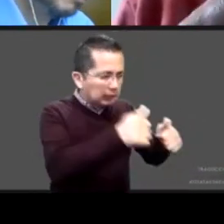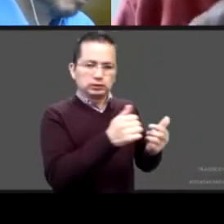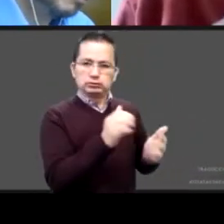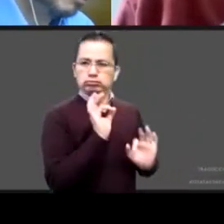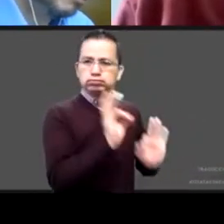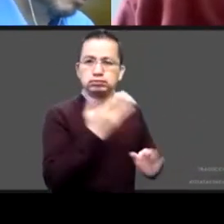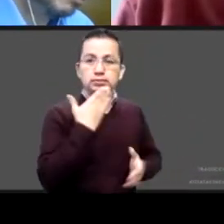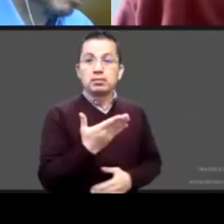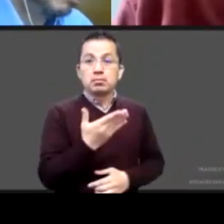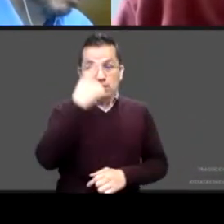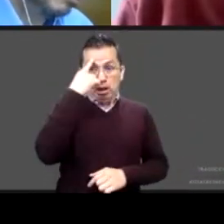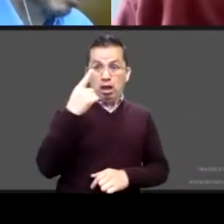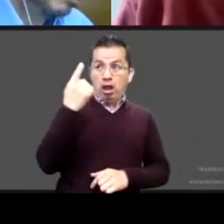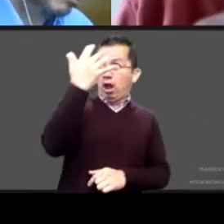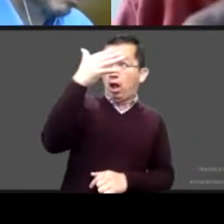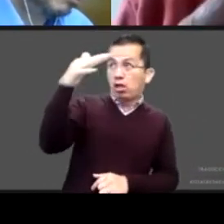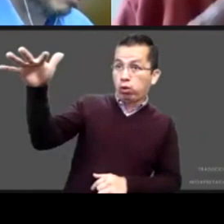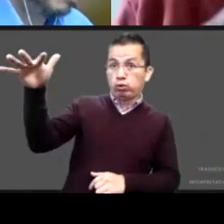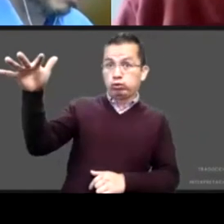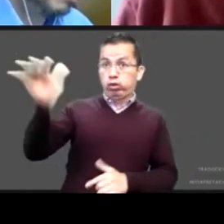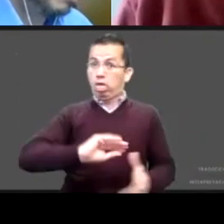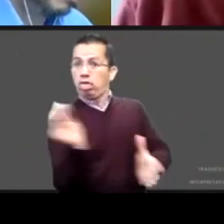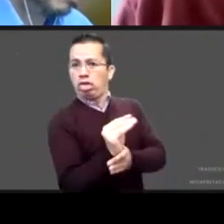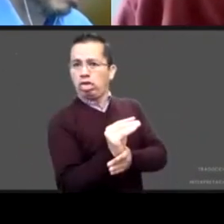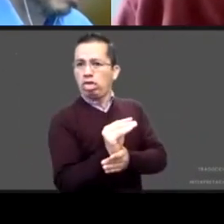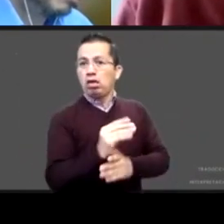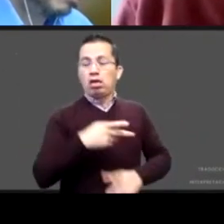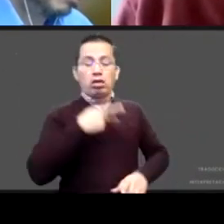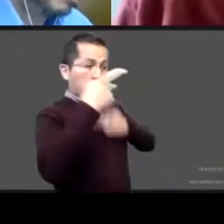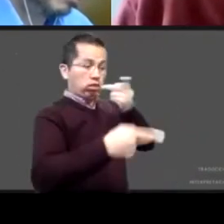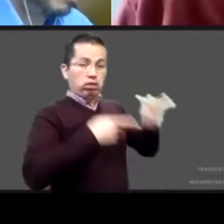esté dispuesto a escuchar y más que hablar,